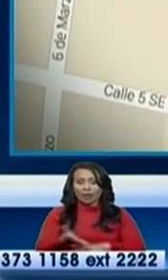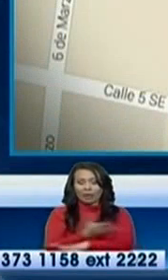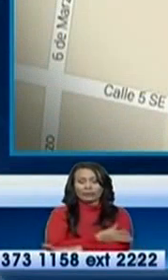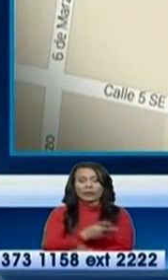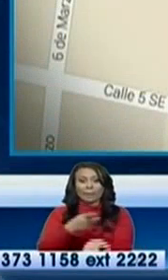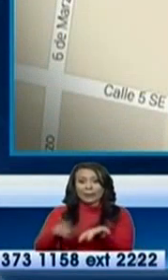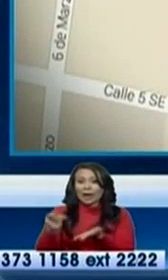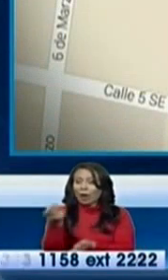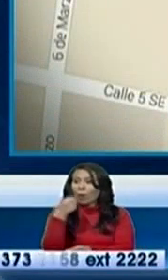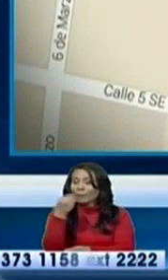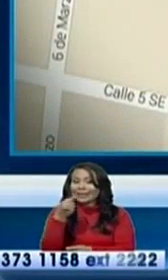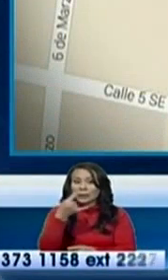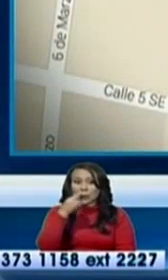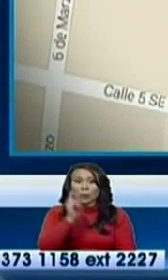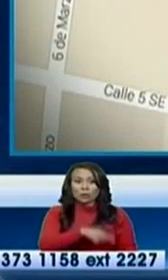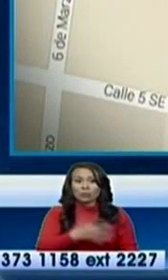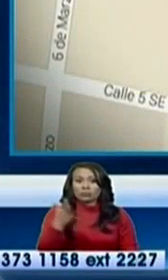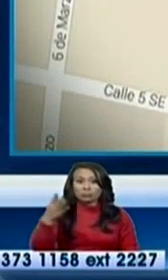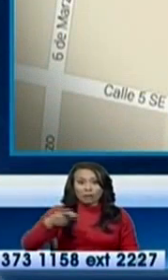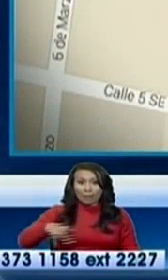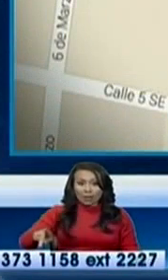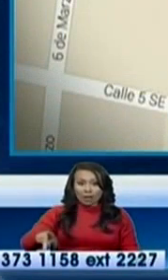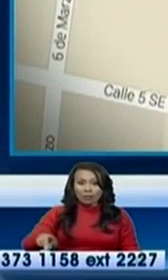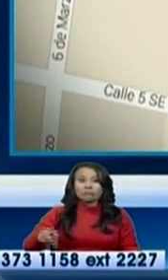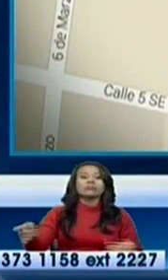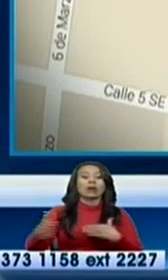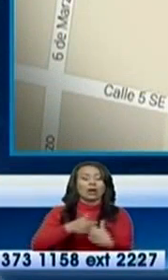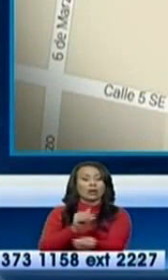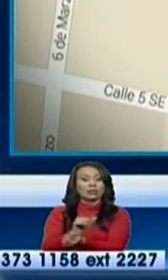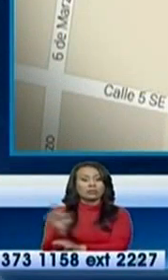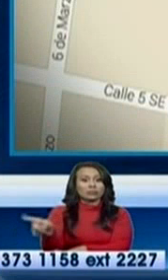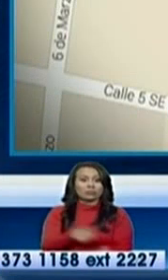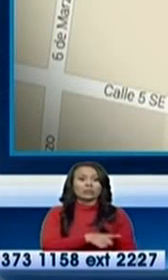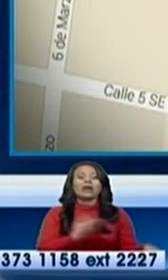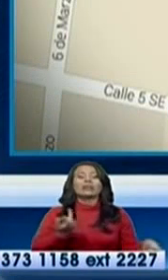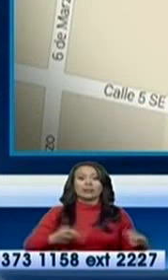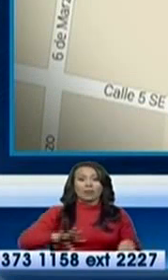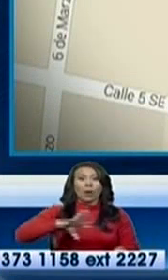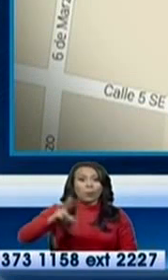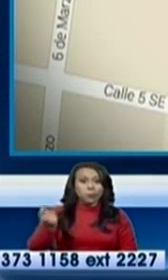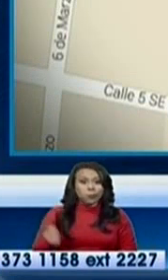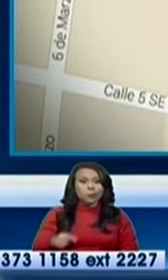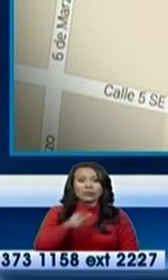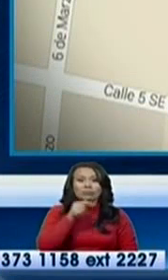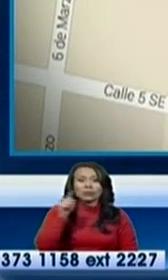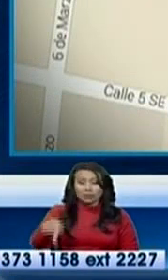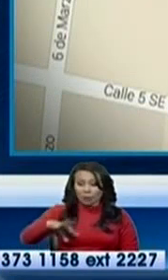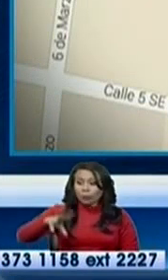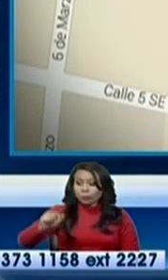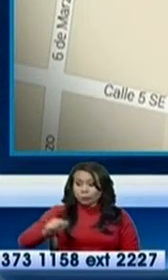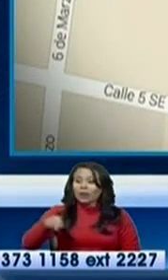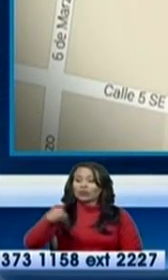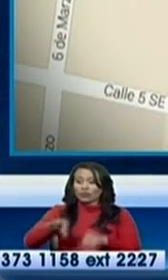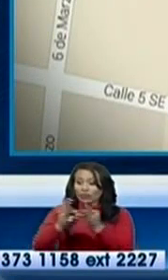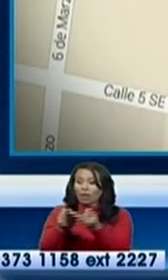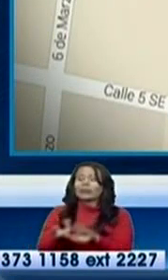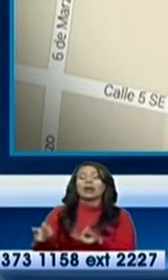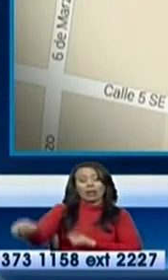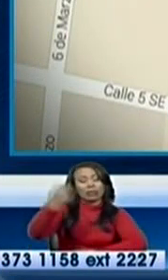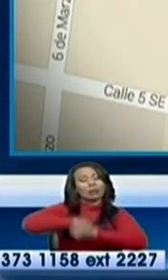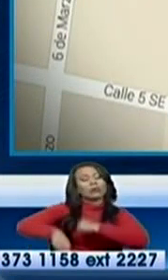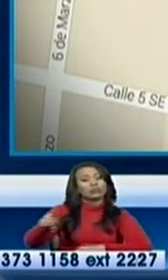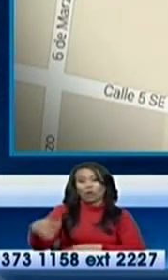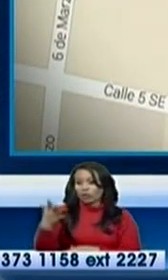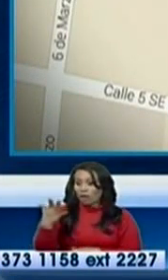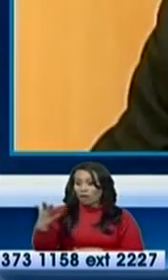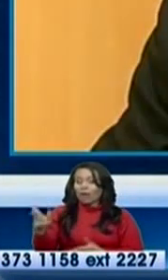que pagar. ¿Por qué los delincuentes no le hacen eso? ¿O por qué no hay una ley que obliga a la delincuencia y a su familia pagar lo que